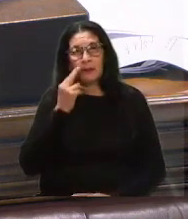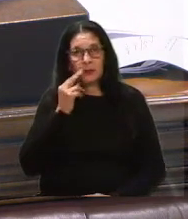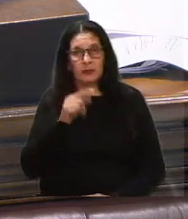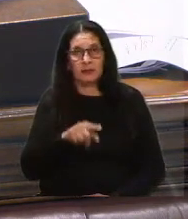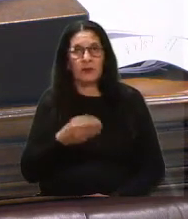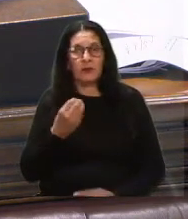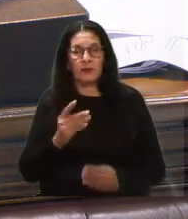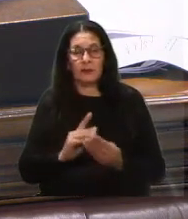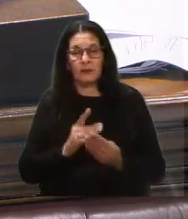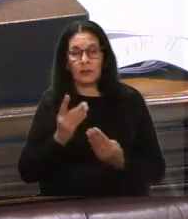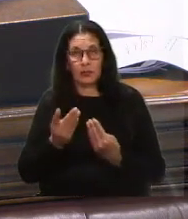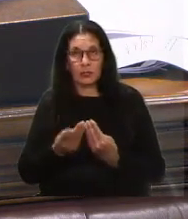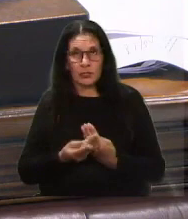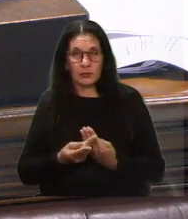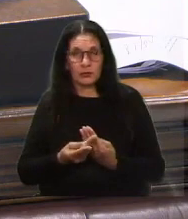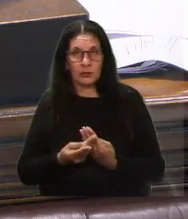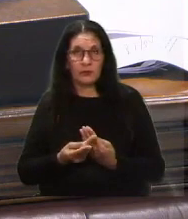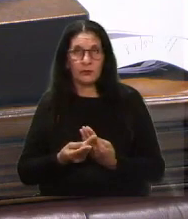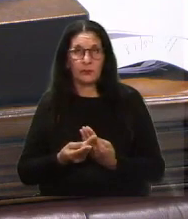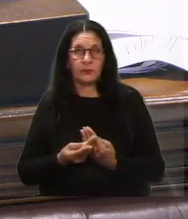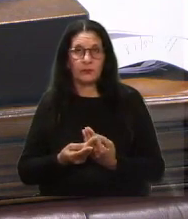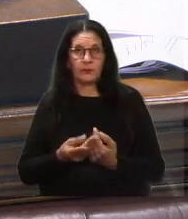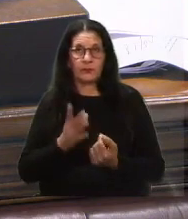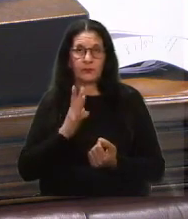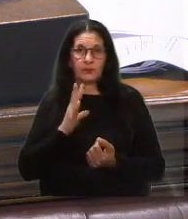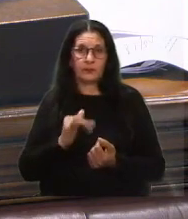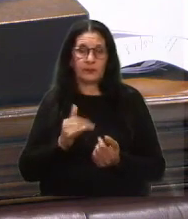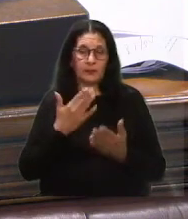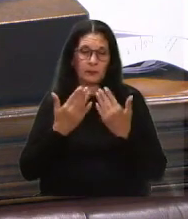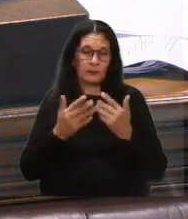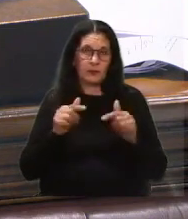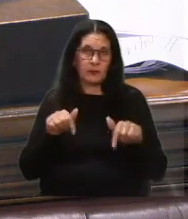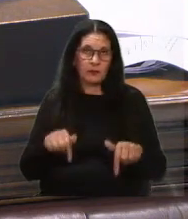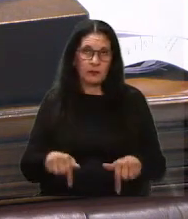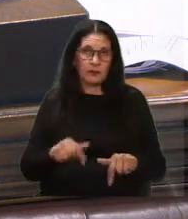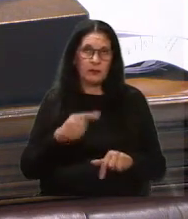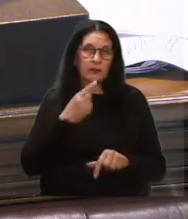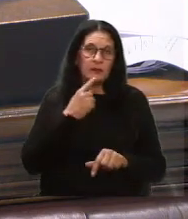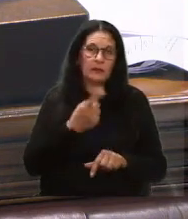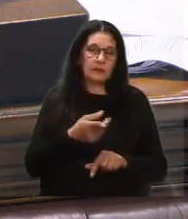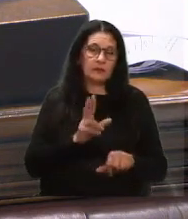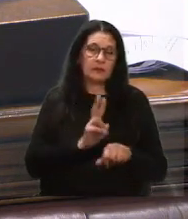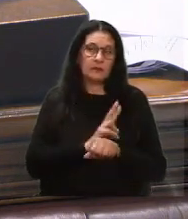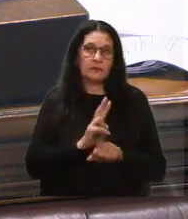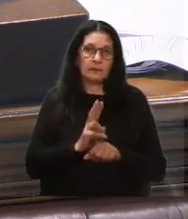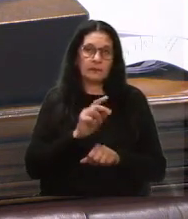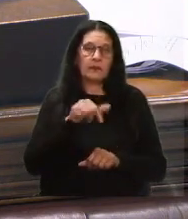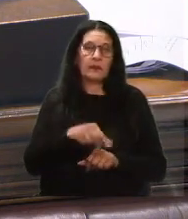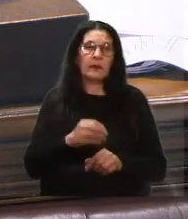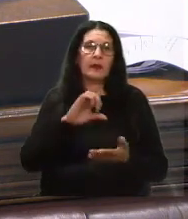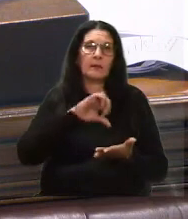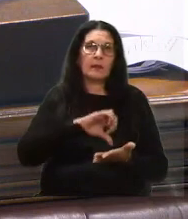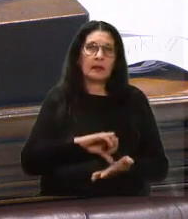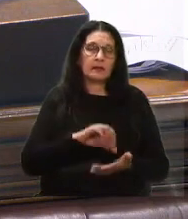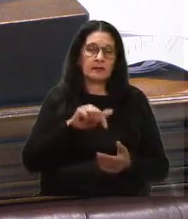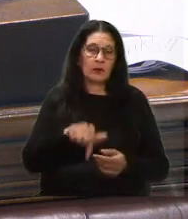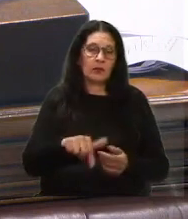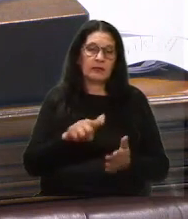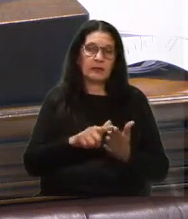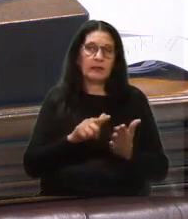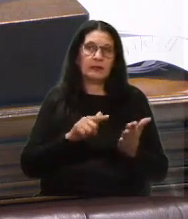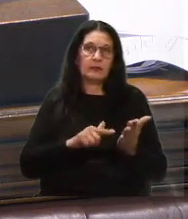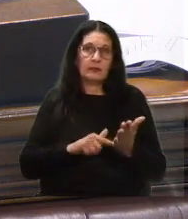motivos del del proyecto eh que que estamos tratando refiere a la vanguardia de nuestro país para con con esta